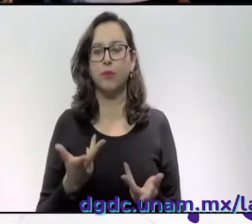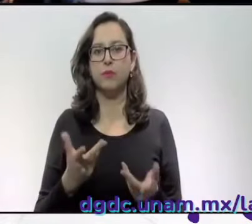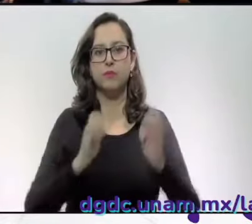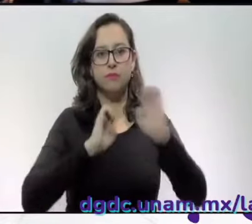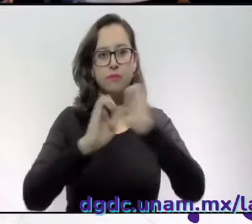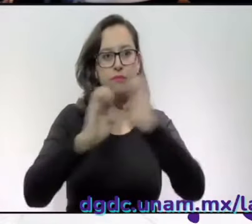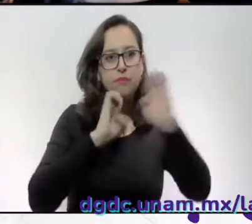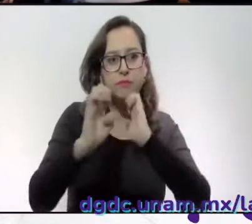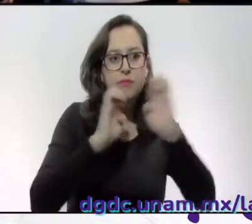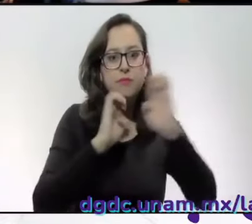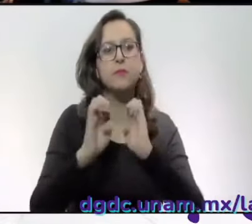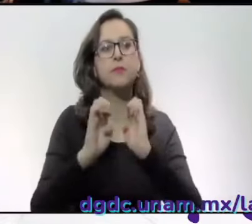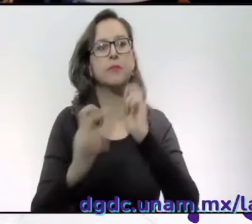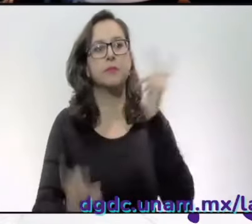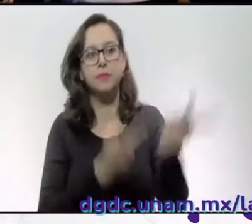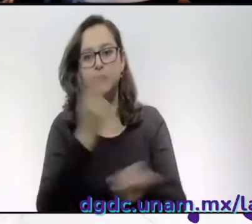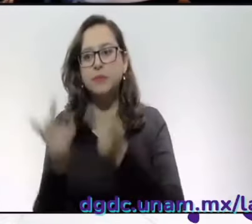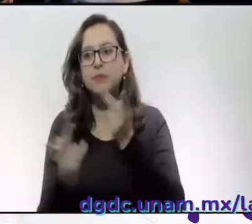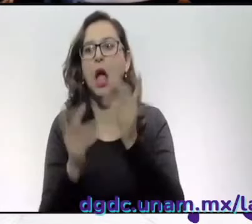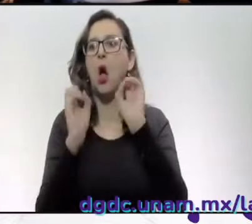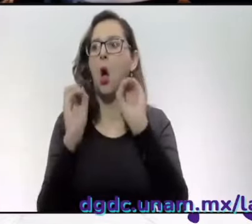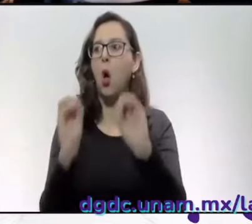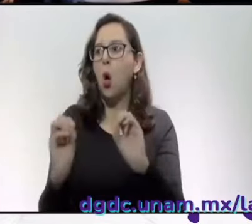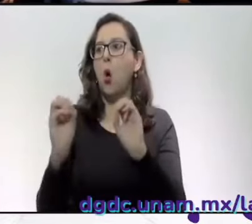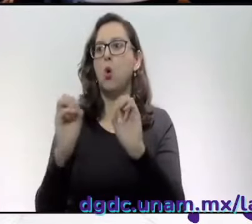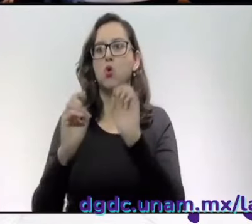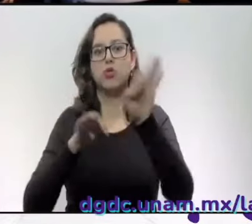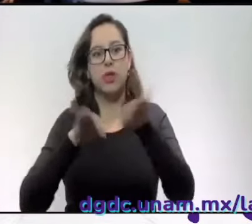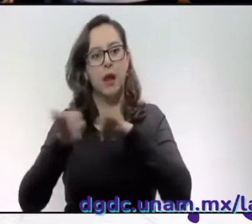a la hora de mostrar el trabajo, pues, intentar